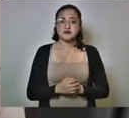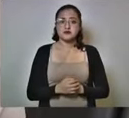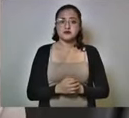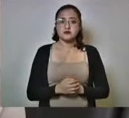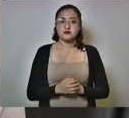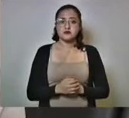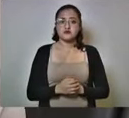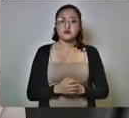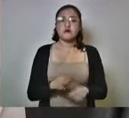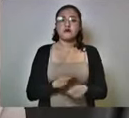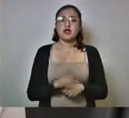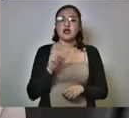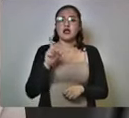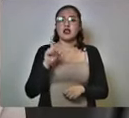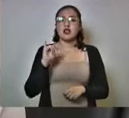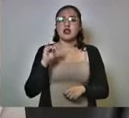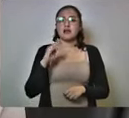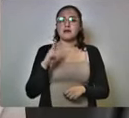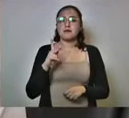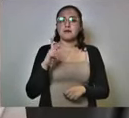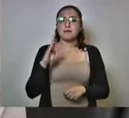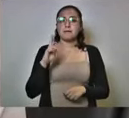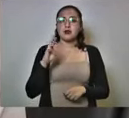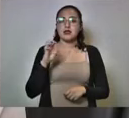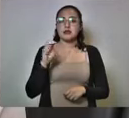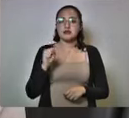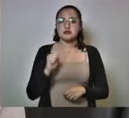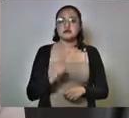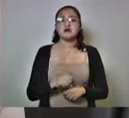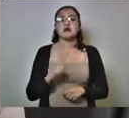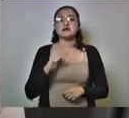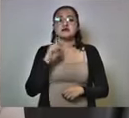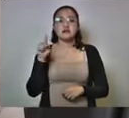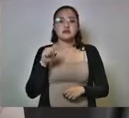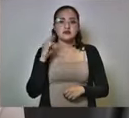los cuales son Libres, Zacatlán y Huauchinango.